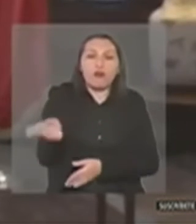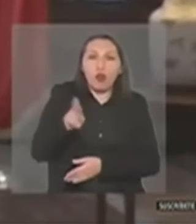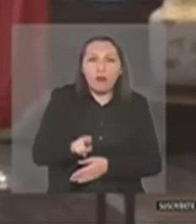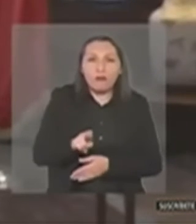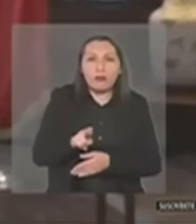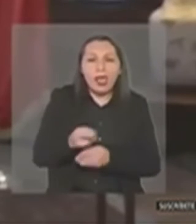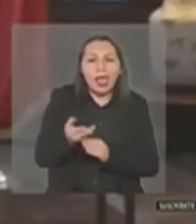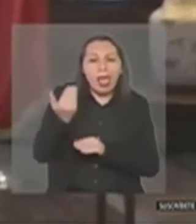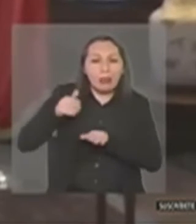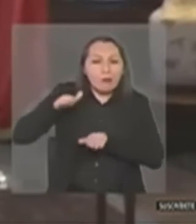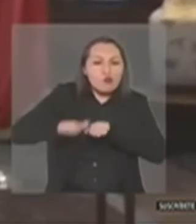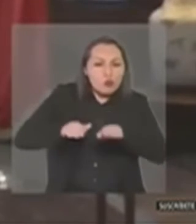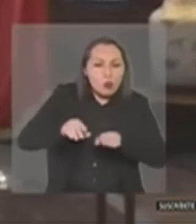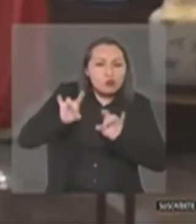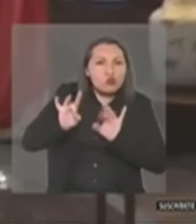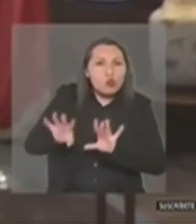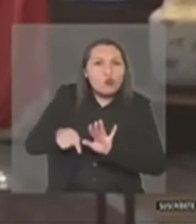un